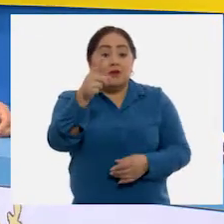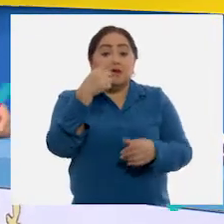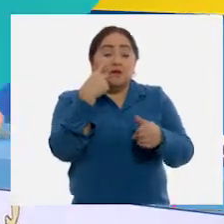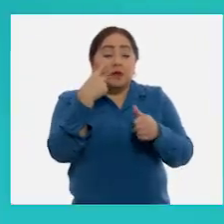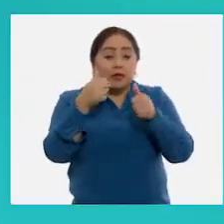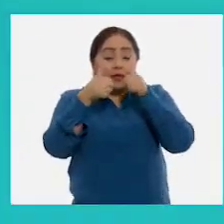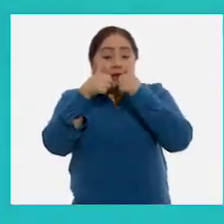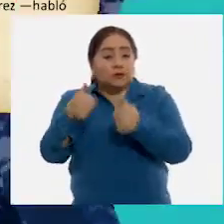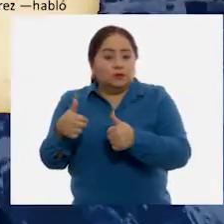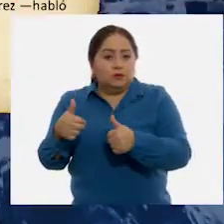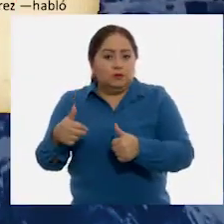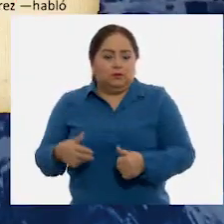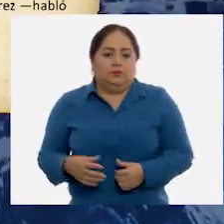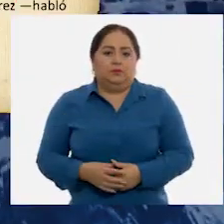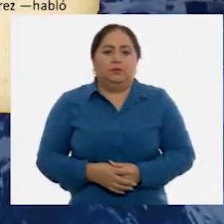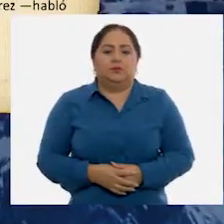atención.